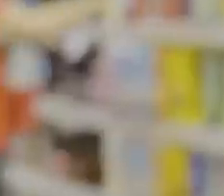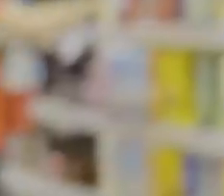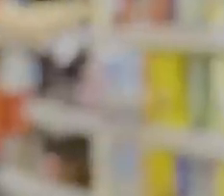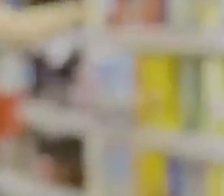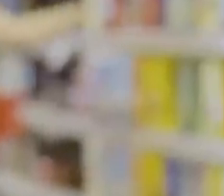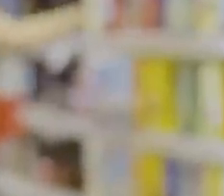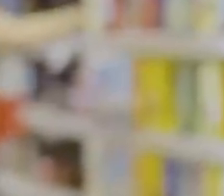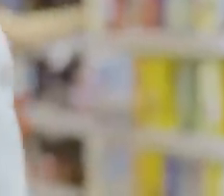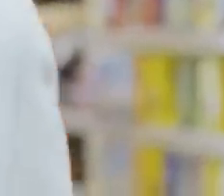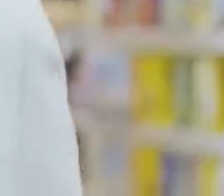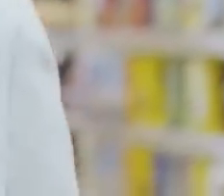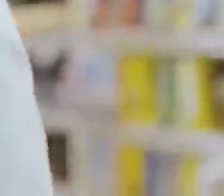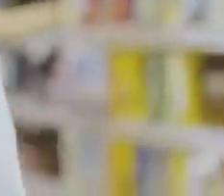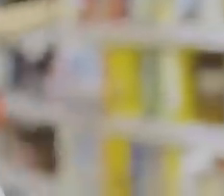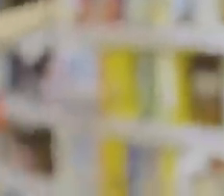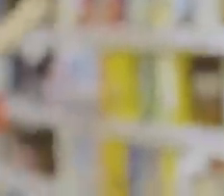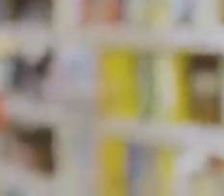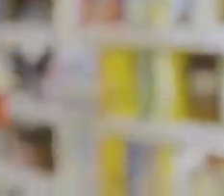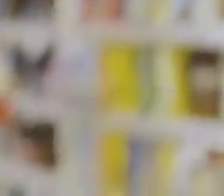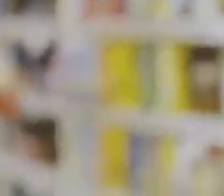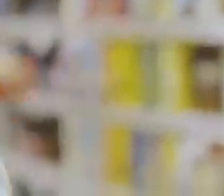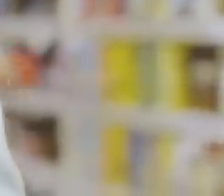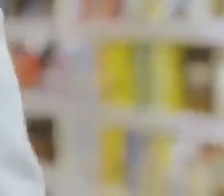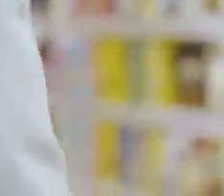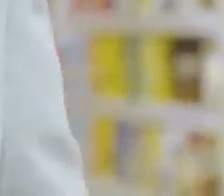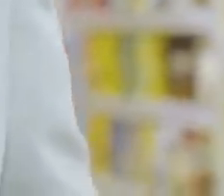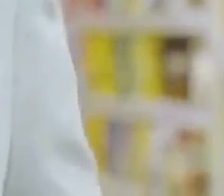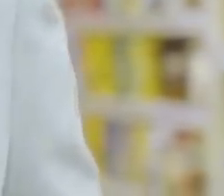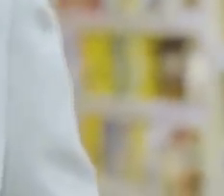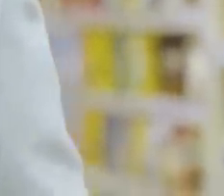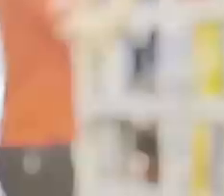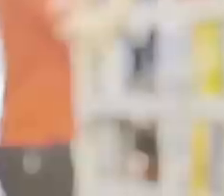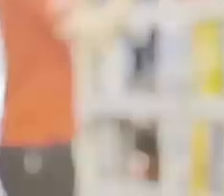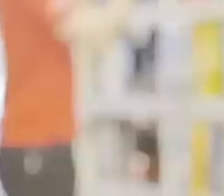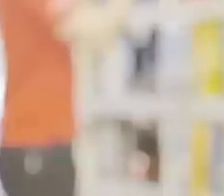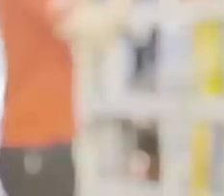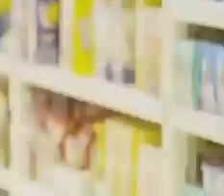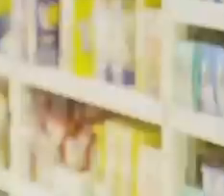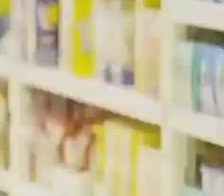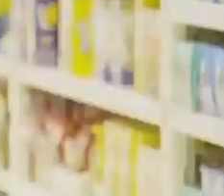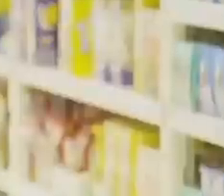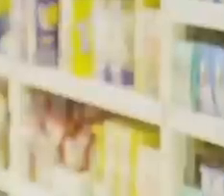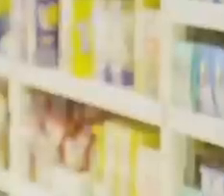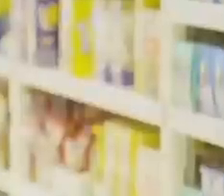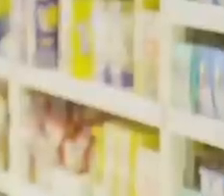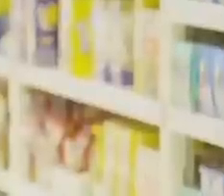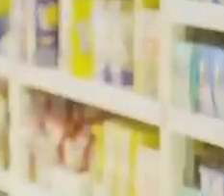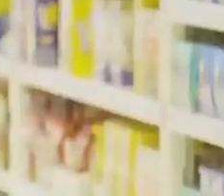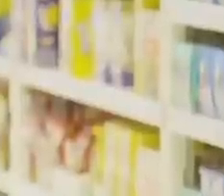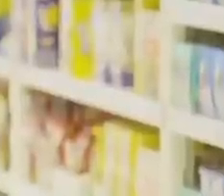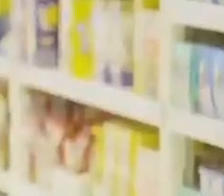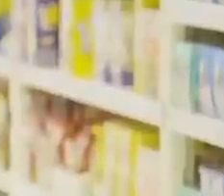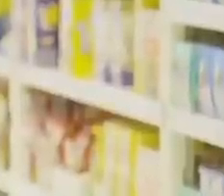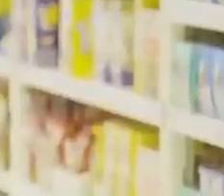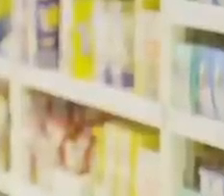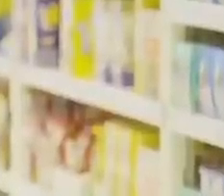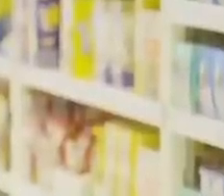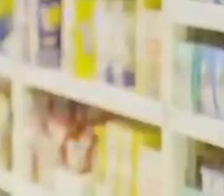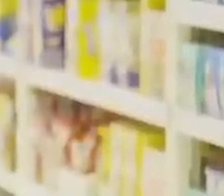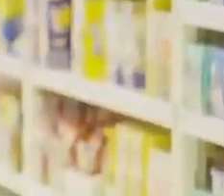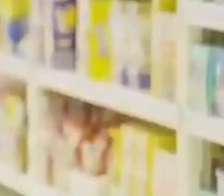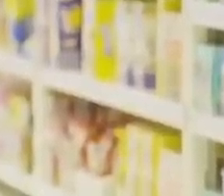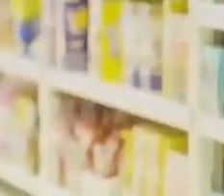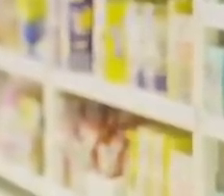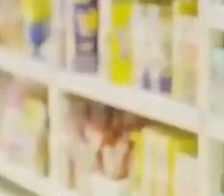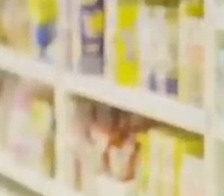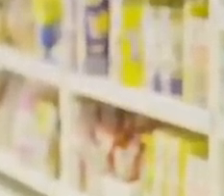La promo de Macro es única, porque para ganar solo tenés que cuidarte. Promoción válida con obligación de tapabocas, lavado de manos, uso de alcohol